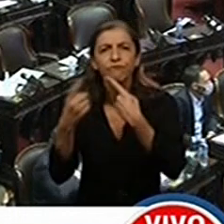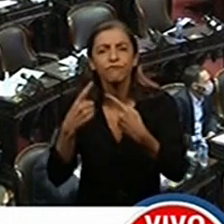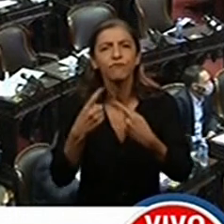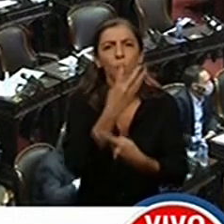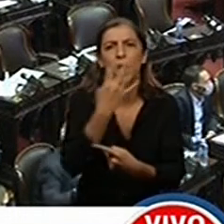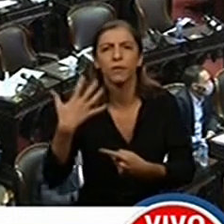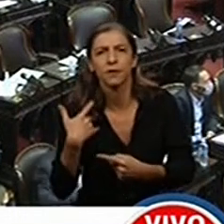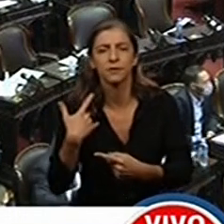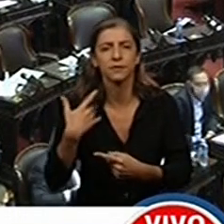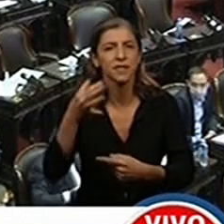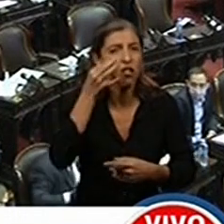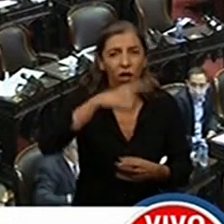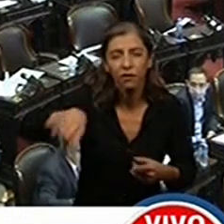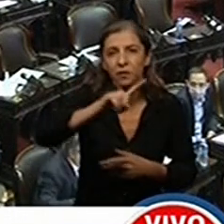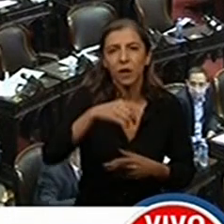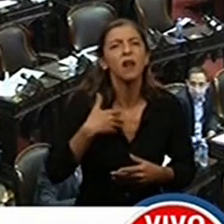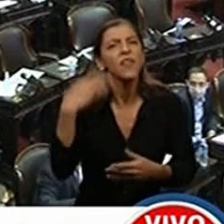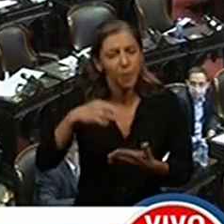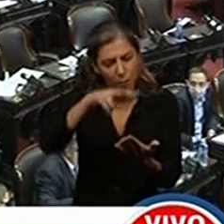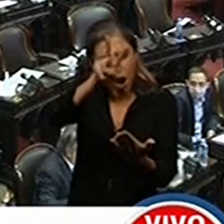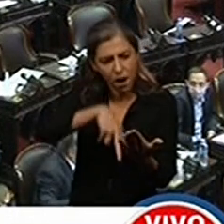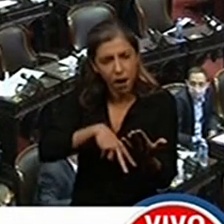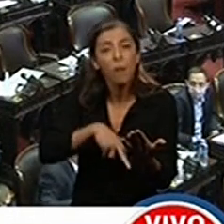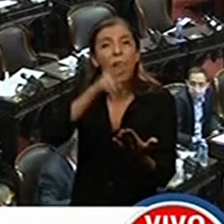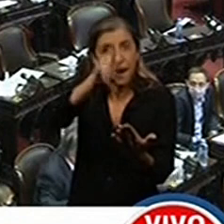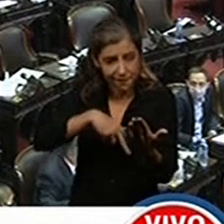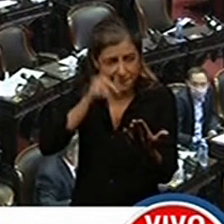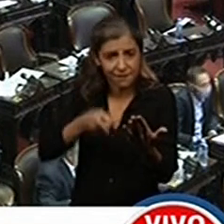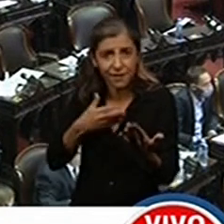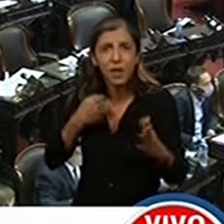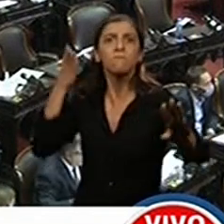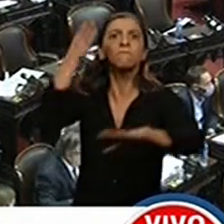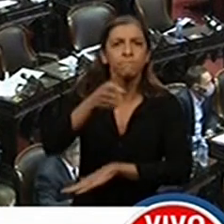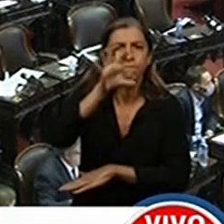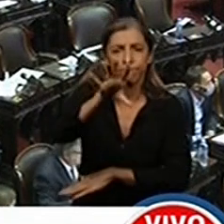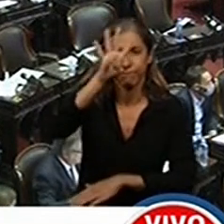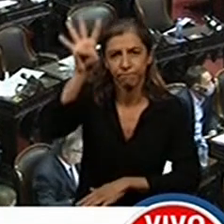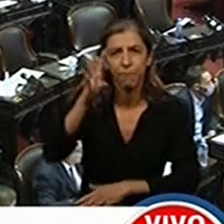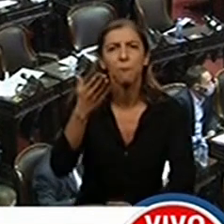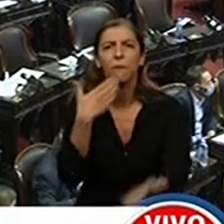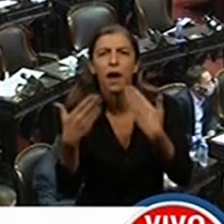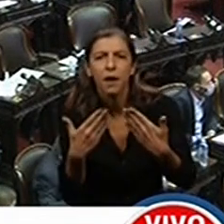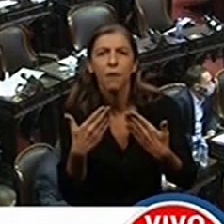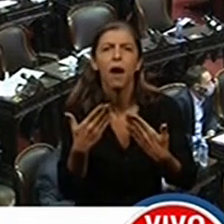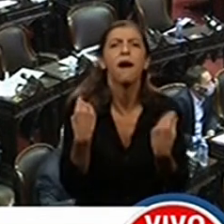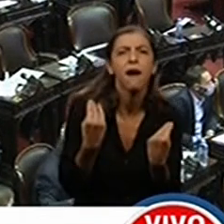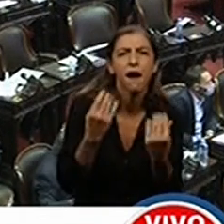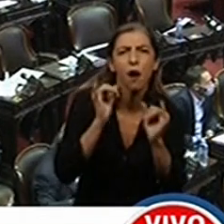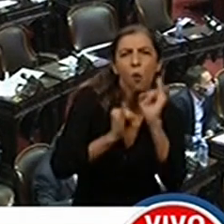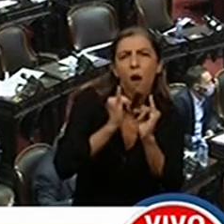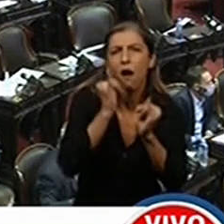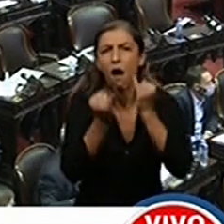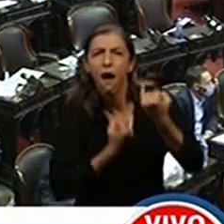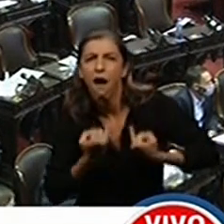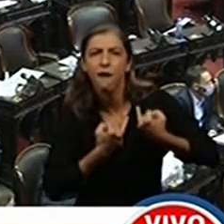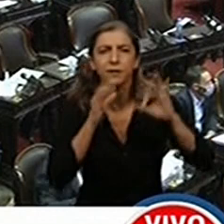leerlo. Pero además de leerlo, hay que ir a Formosa y hablar con los que hablaron. Para que les cuenten, para que les